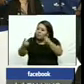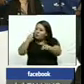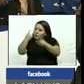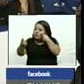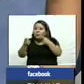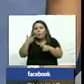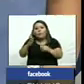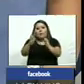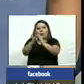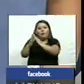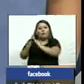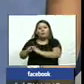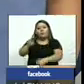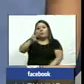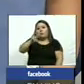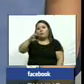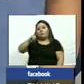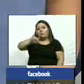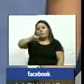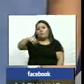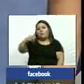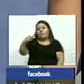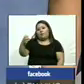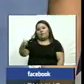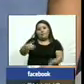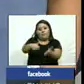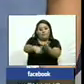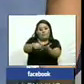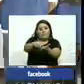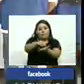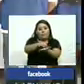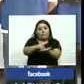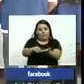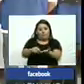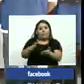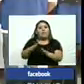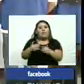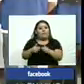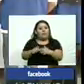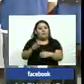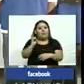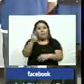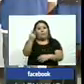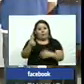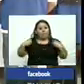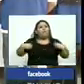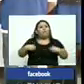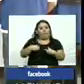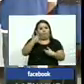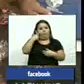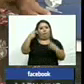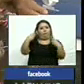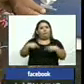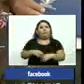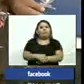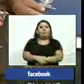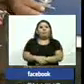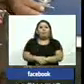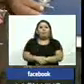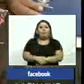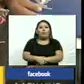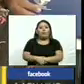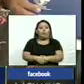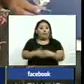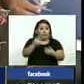20.000 hogares de 219 municipios. Los encuestadores andarán identificados. Debido a esta